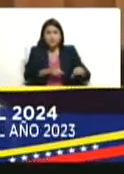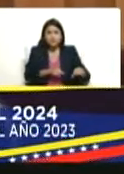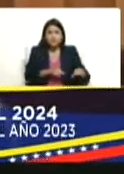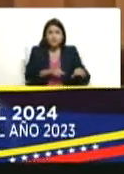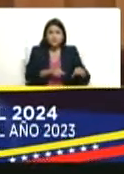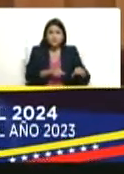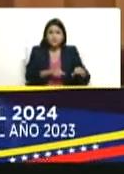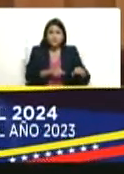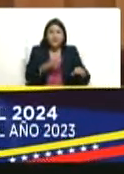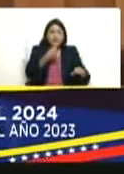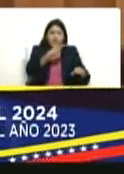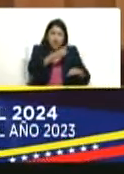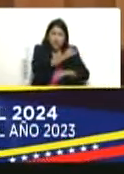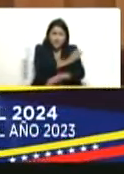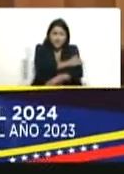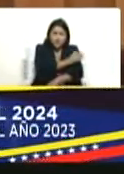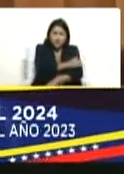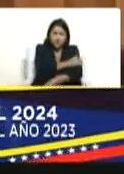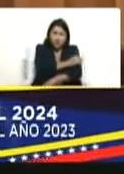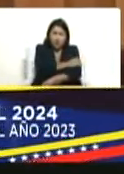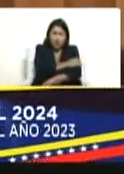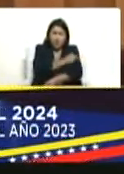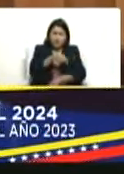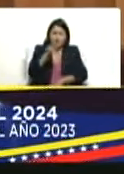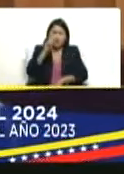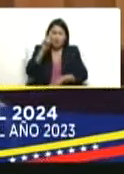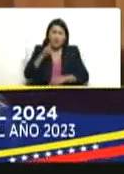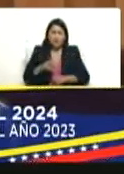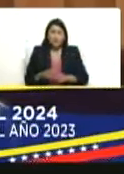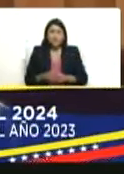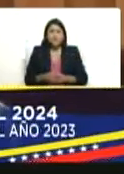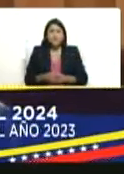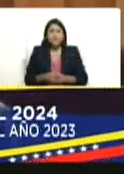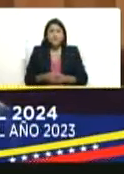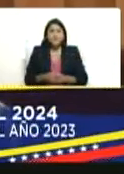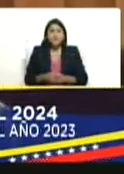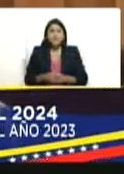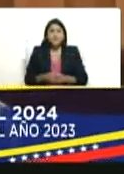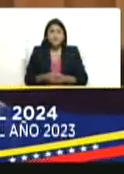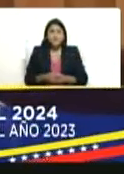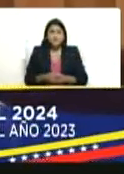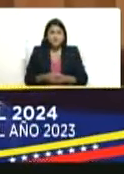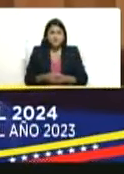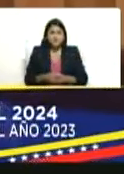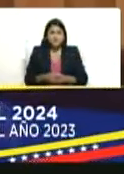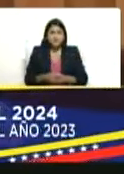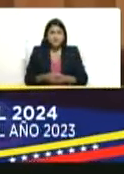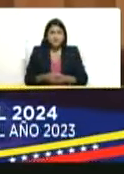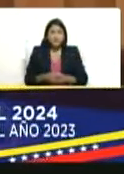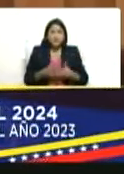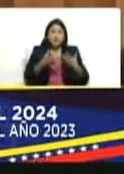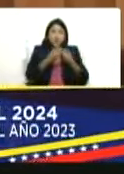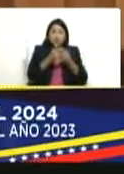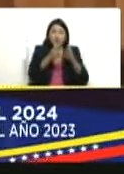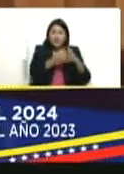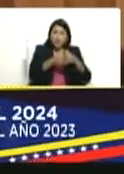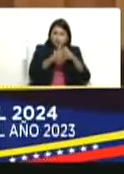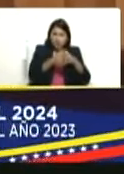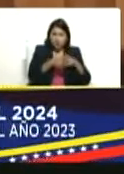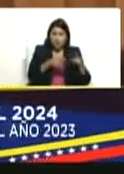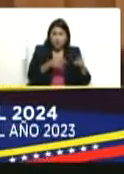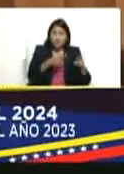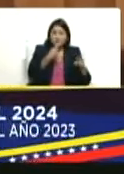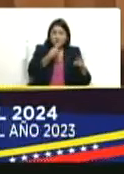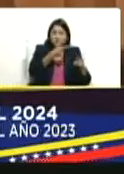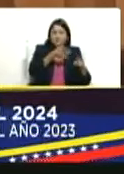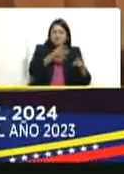digo ellos, digo la oligarquía de los apellidos, con el imperio norteamericano. Lo primero